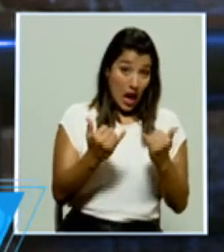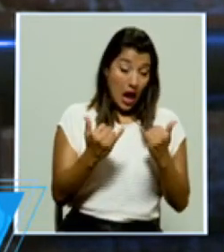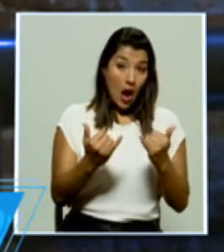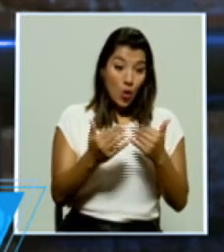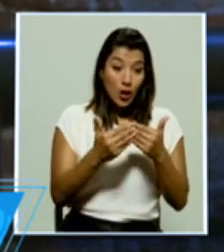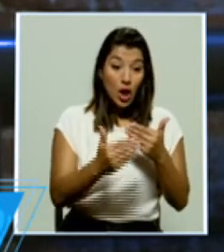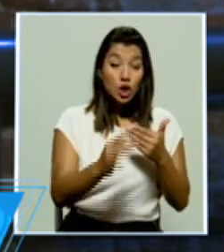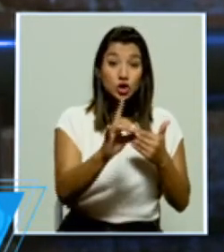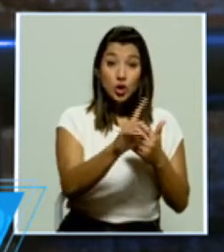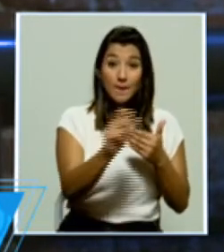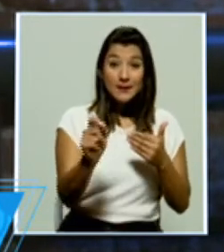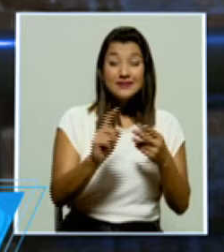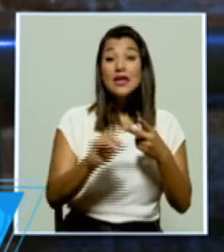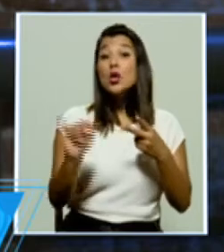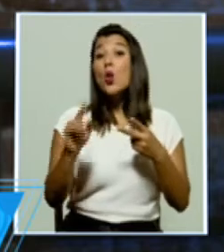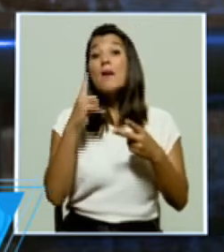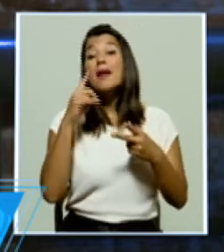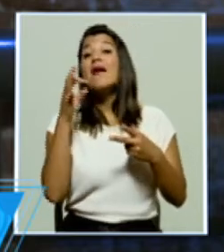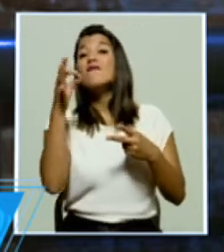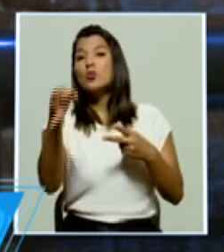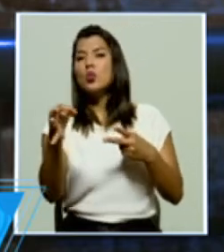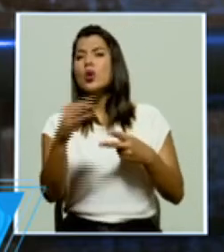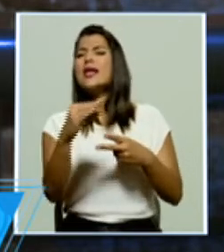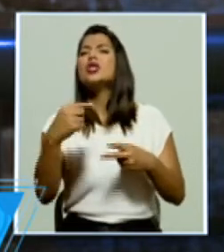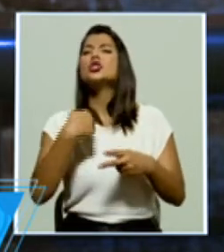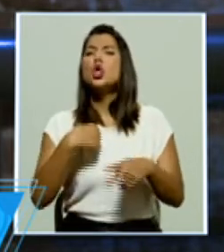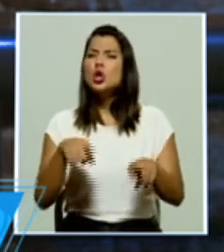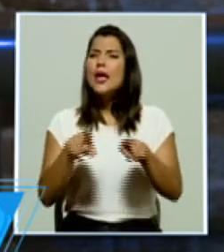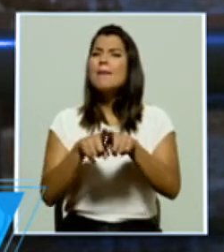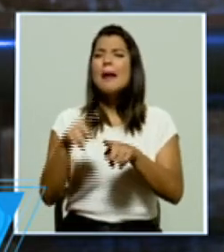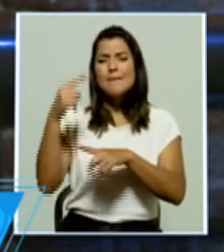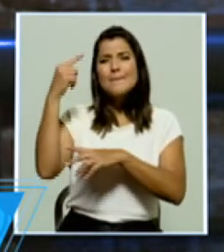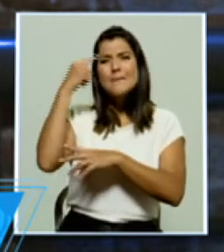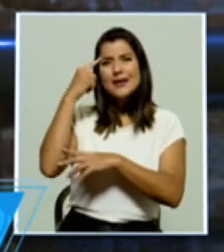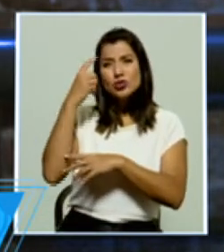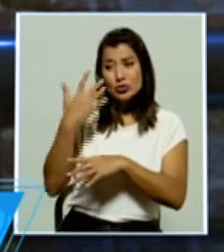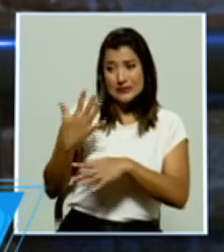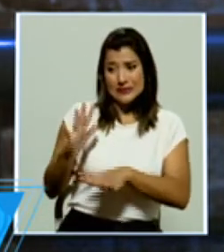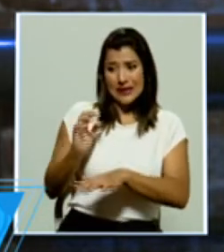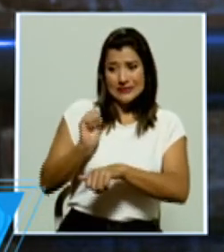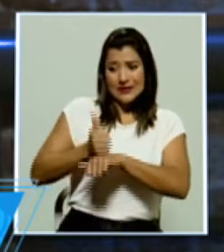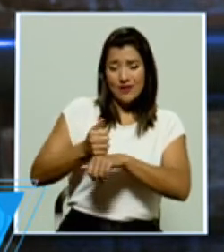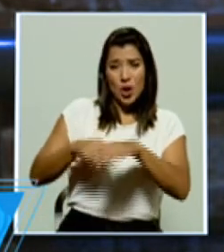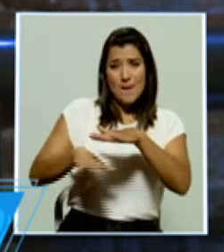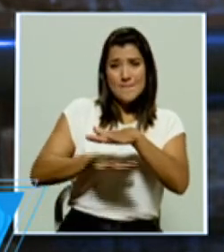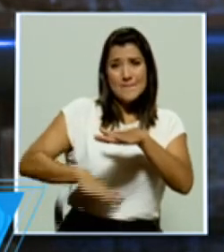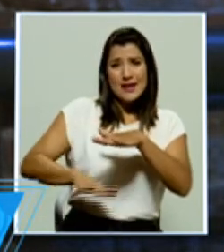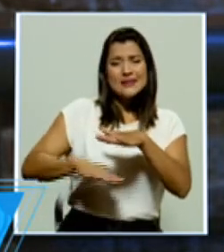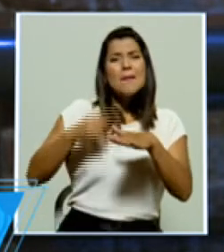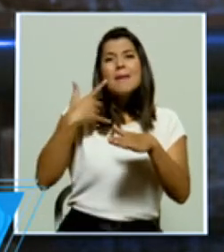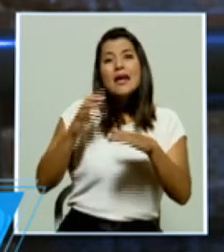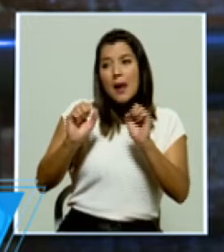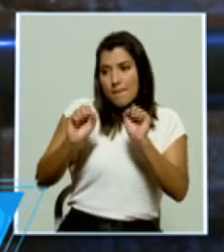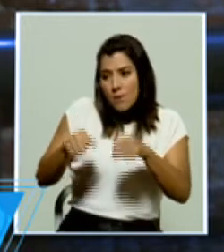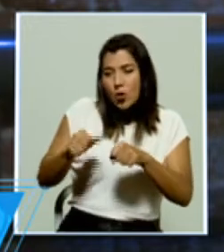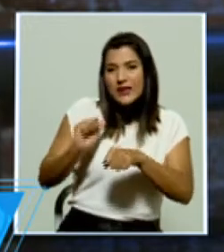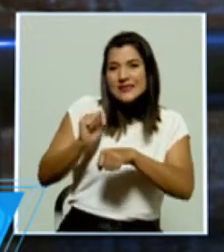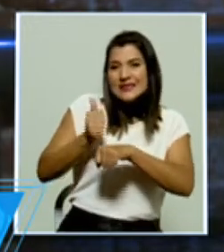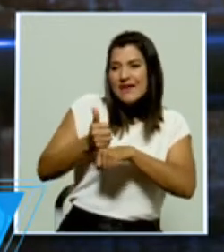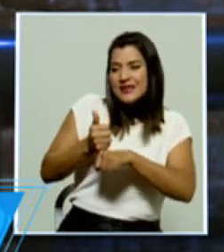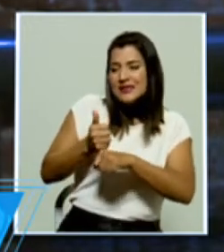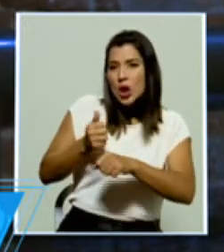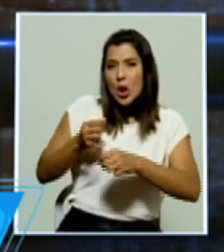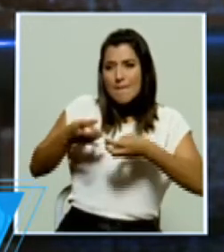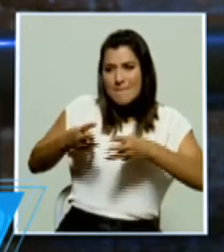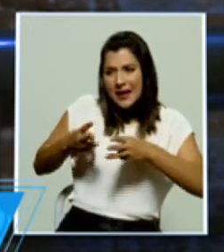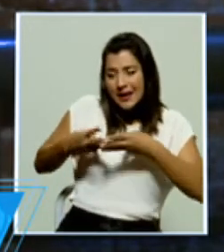estos 8 meses como a futuro, y además pienso que van a sentar un precedente para poder generar mecanismos alternativos en la decisión